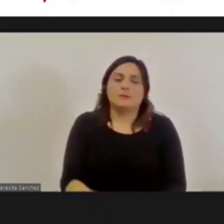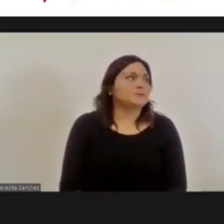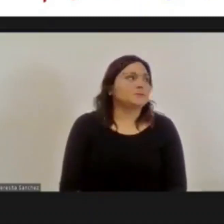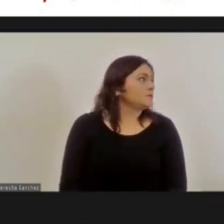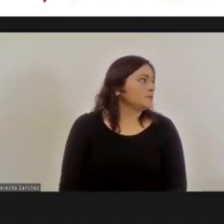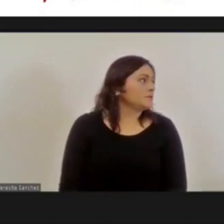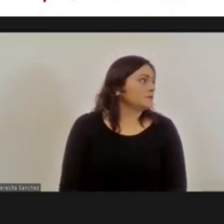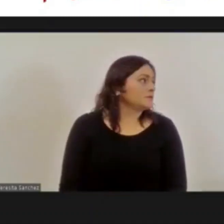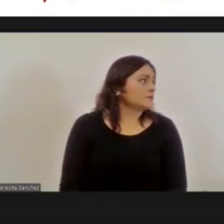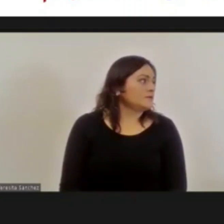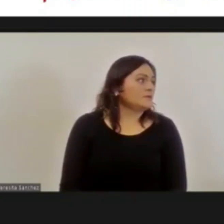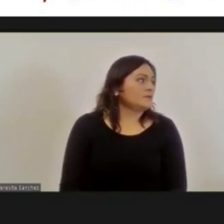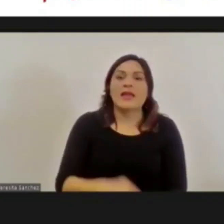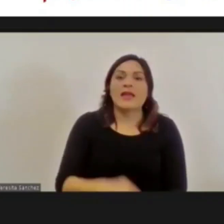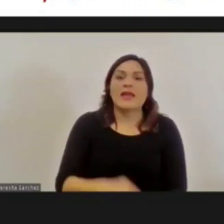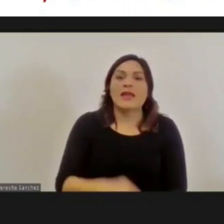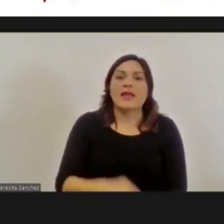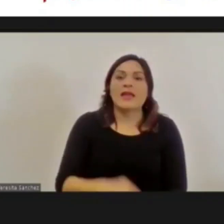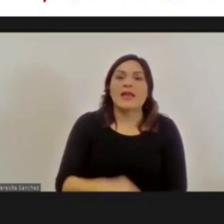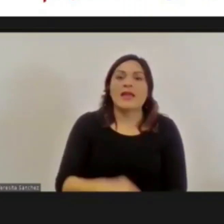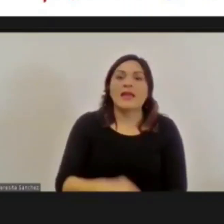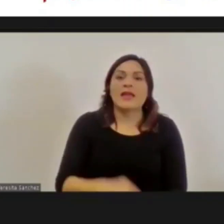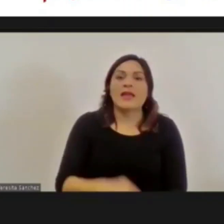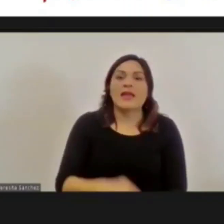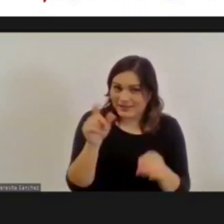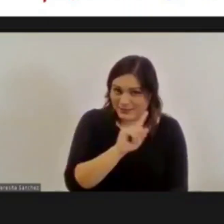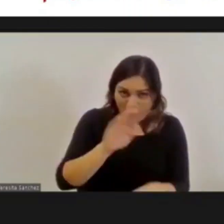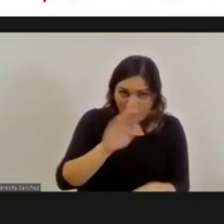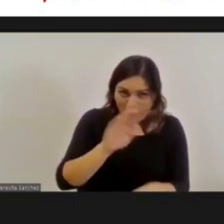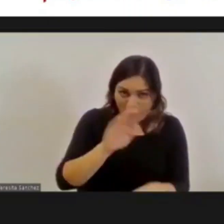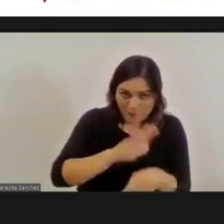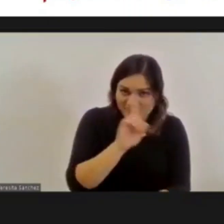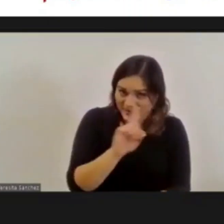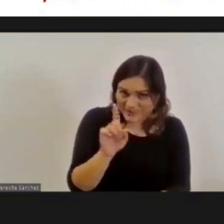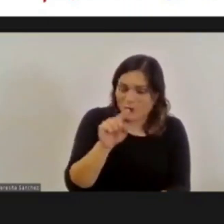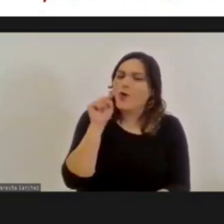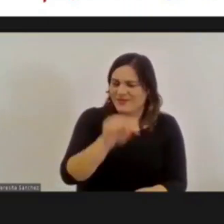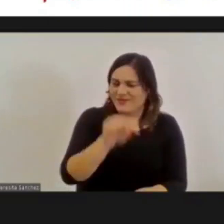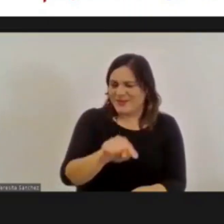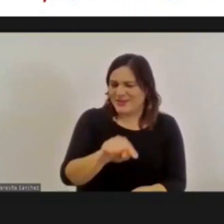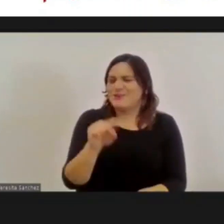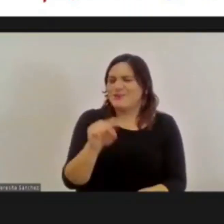que no es el más importante, pero sí es el más guapo, ¿no?